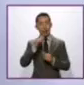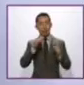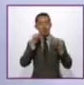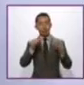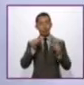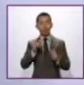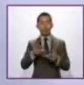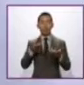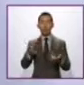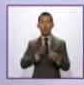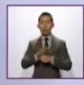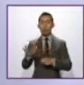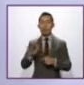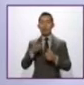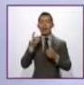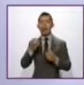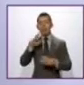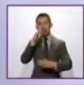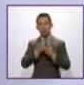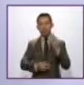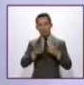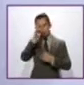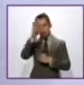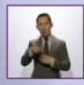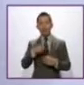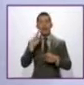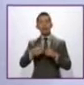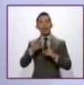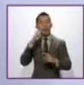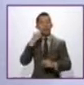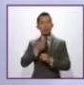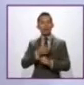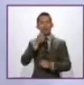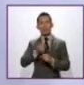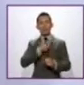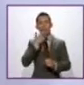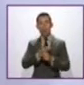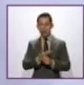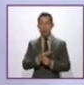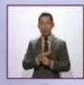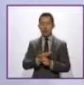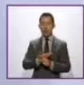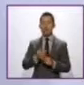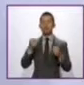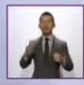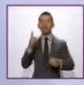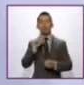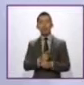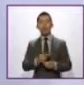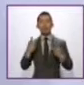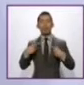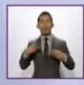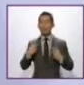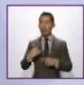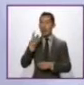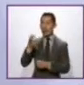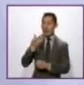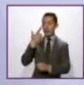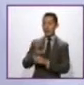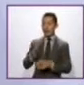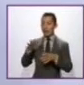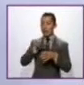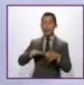de la violencia le corresponde a la Secretaría de Seguridad Ciudadana y esta Secretaría la